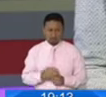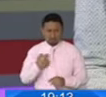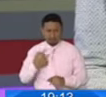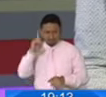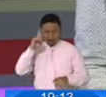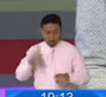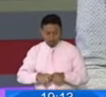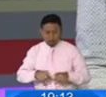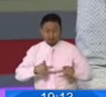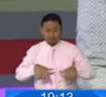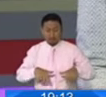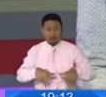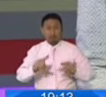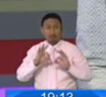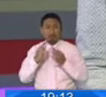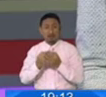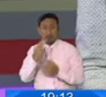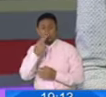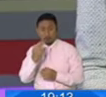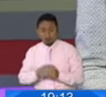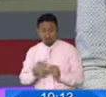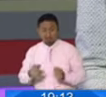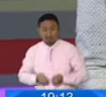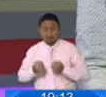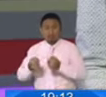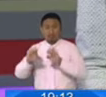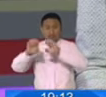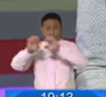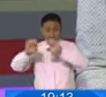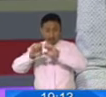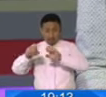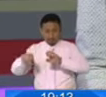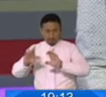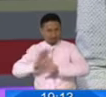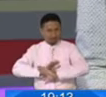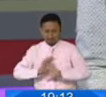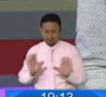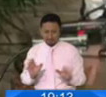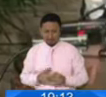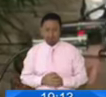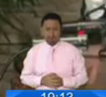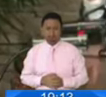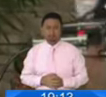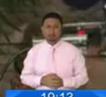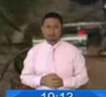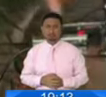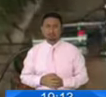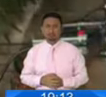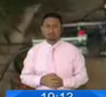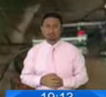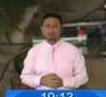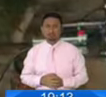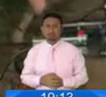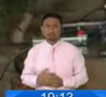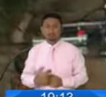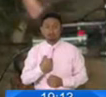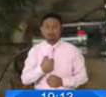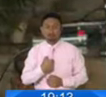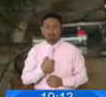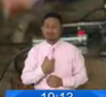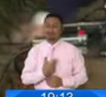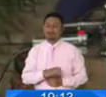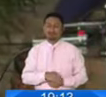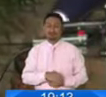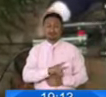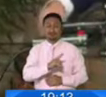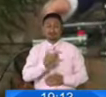de Lenín Moreno con la familia Bucaram sobre la entrega de empresas eléctricas. Yo niego categóricamente todas